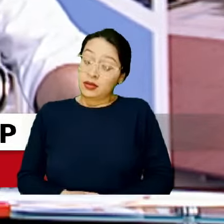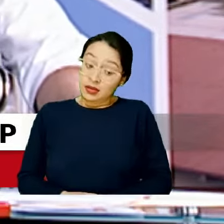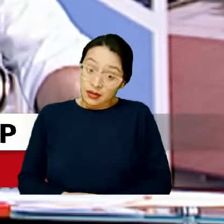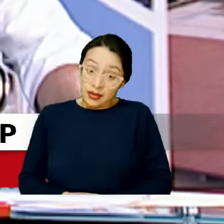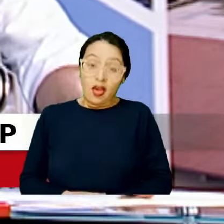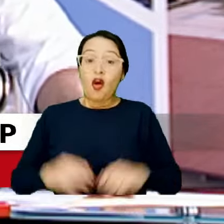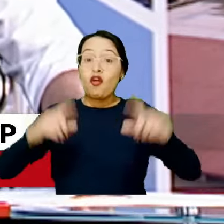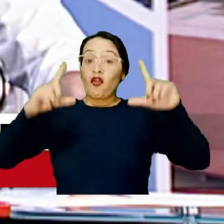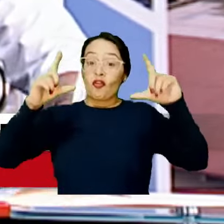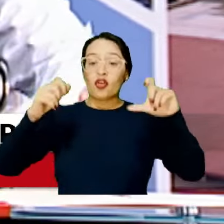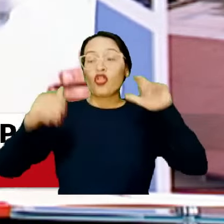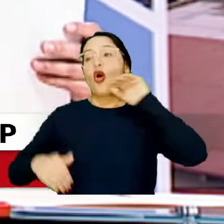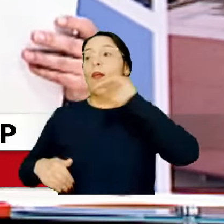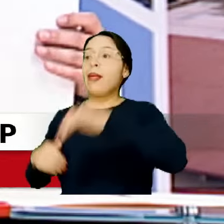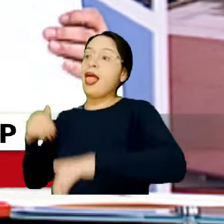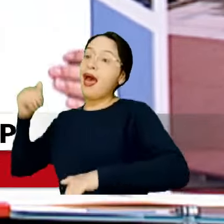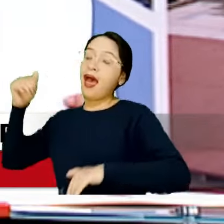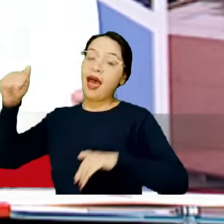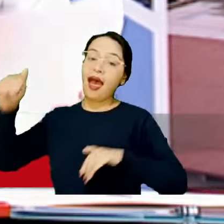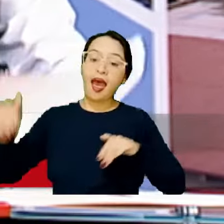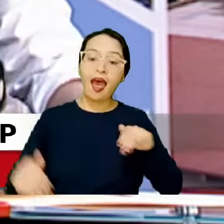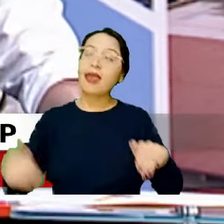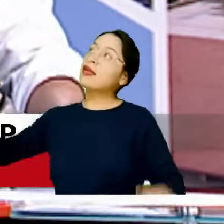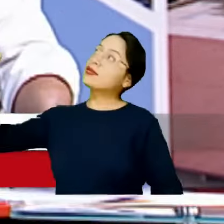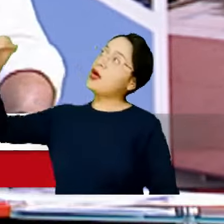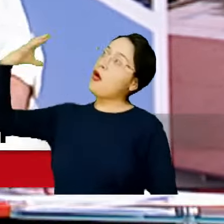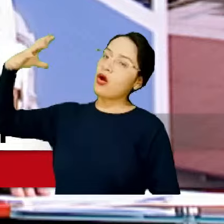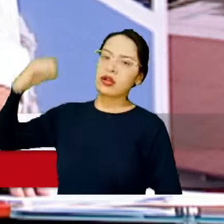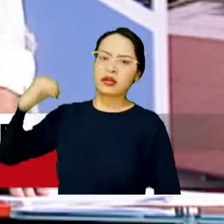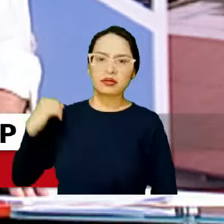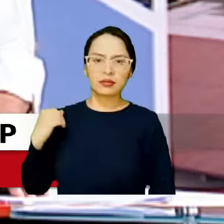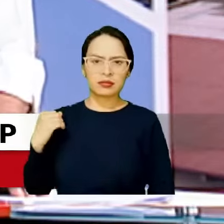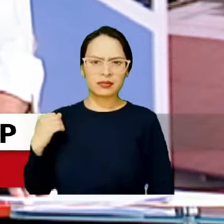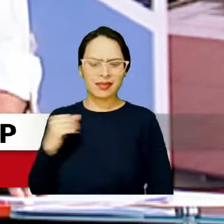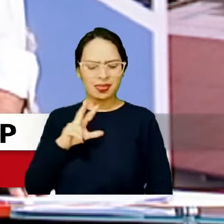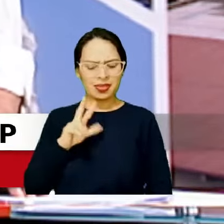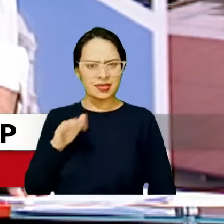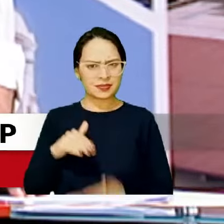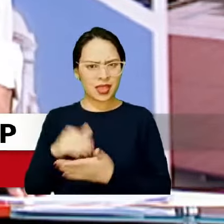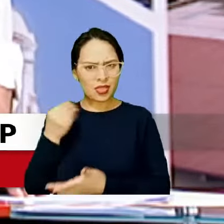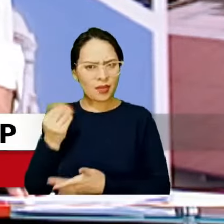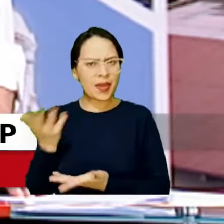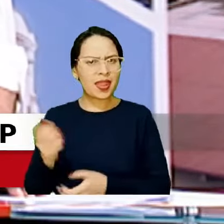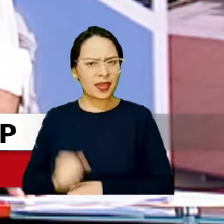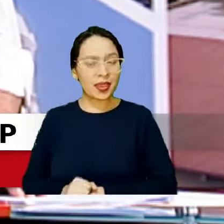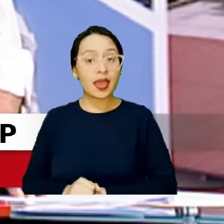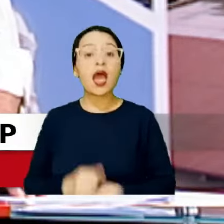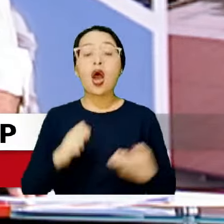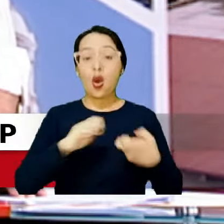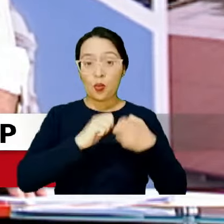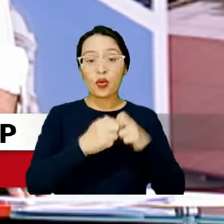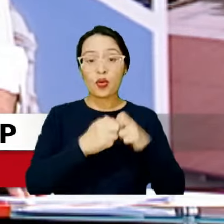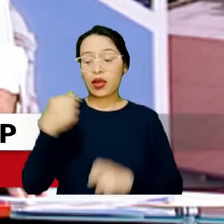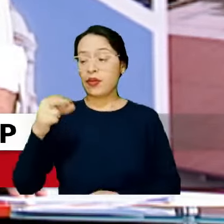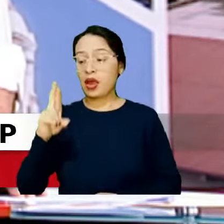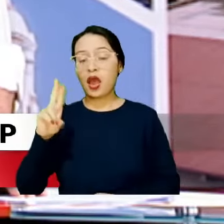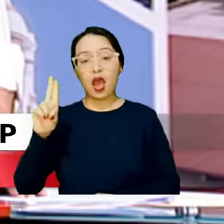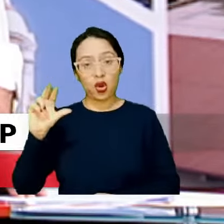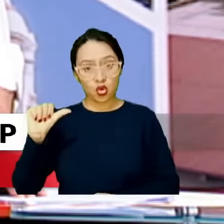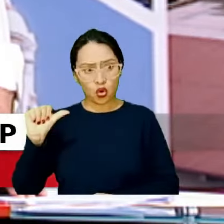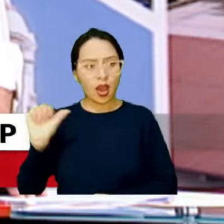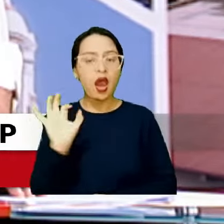estaban muy bonitas, además soleándose, pero necesitamos respuestas sobre los temas del abuso sexual y el caso de grúas, no de Sigüeyes de hace 7 años,